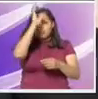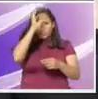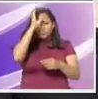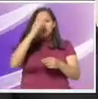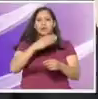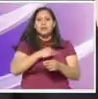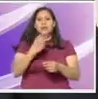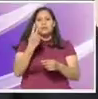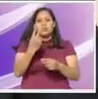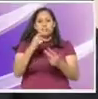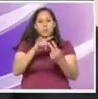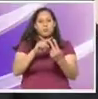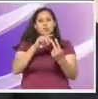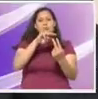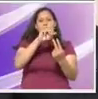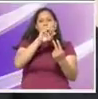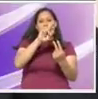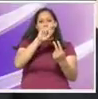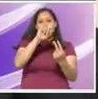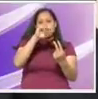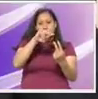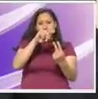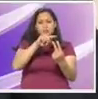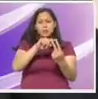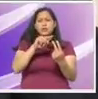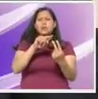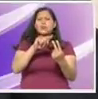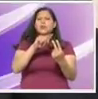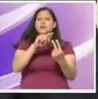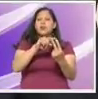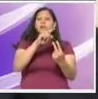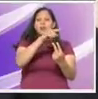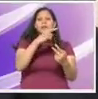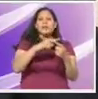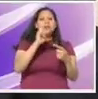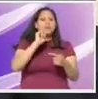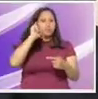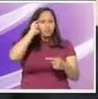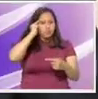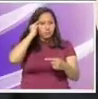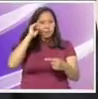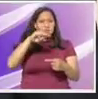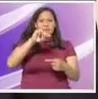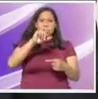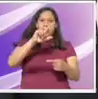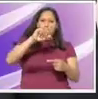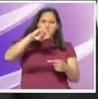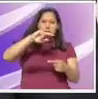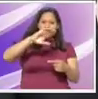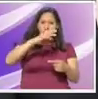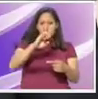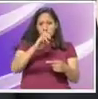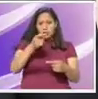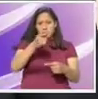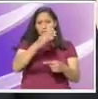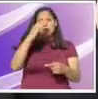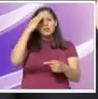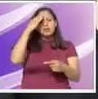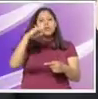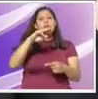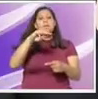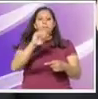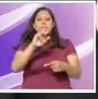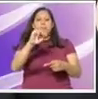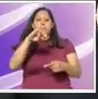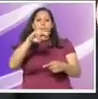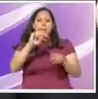hijos Martín, a los que les pone Martín. Uno es hijo de la Malinche. Ok. O de Doña Marina, que es lo bien mencionado, ¿no?